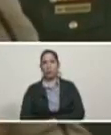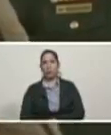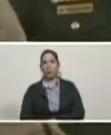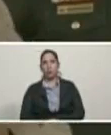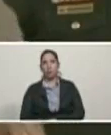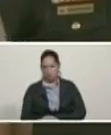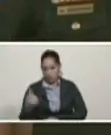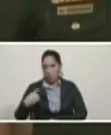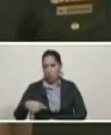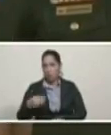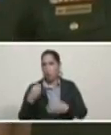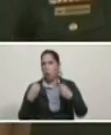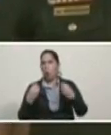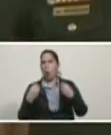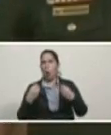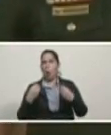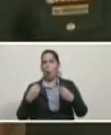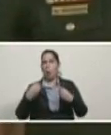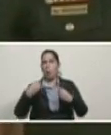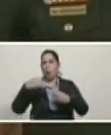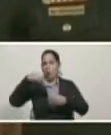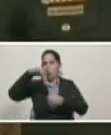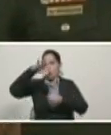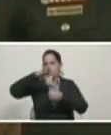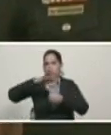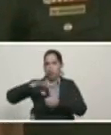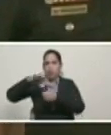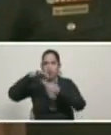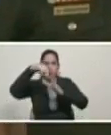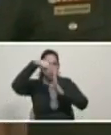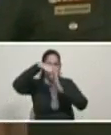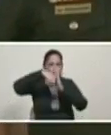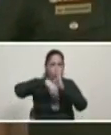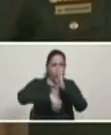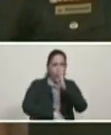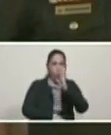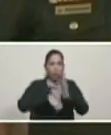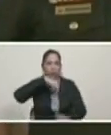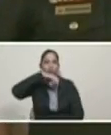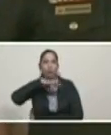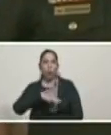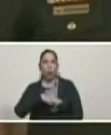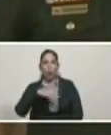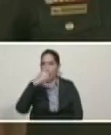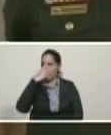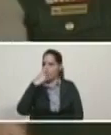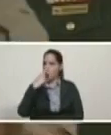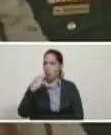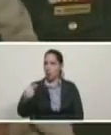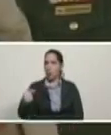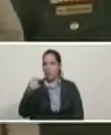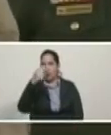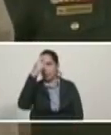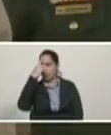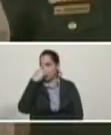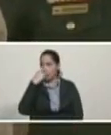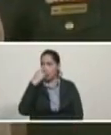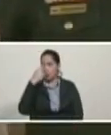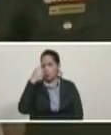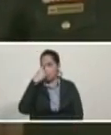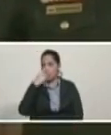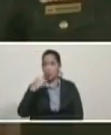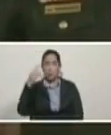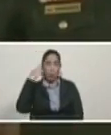Tenemos una raíz profunda en la historia. Bolívar, Zamora, Simón Rodríguez, Huaycaipuro,